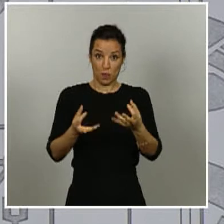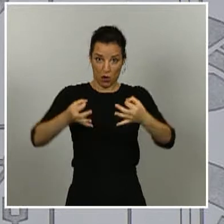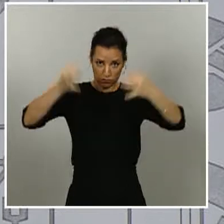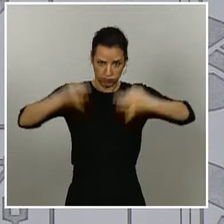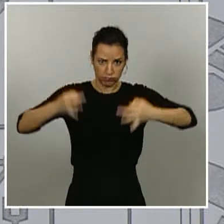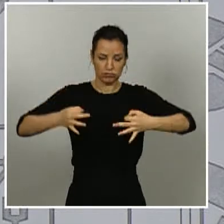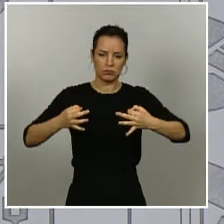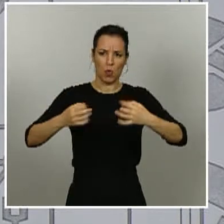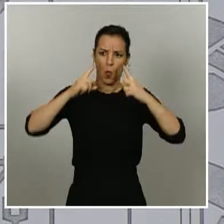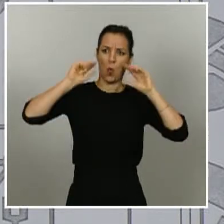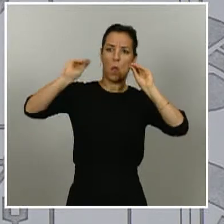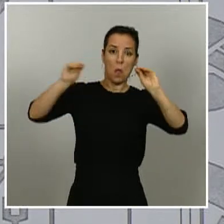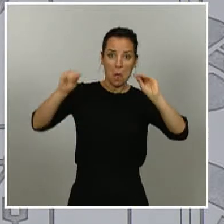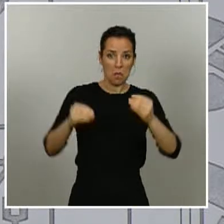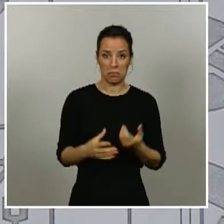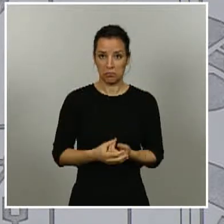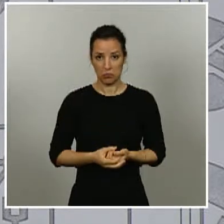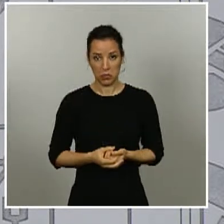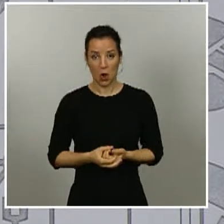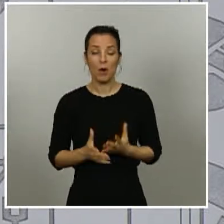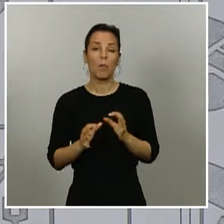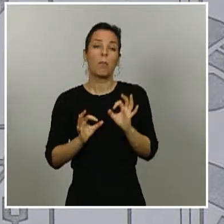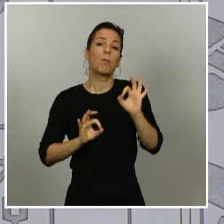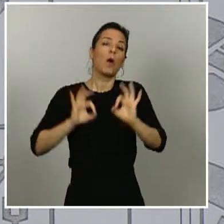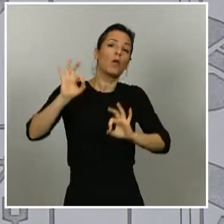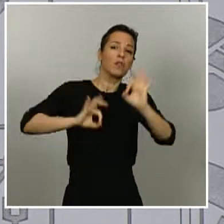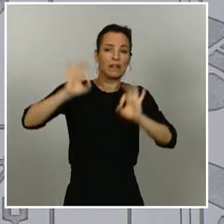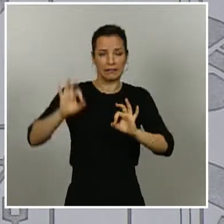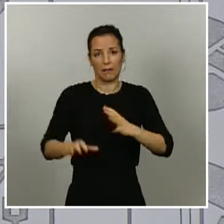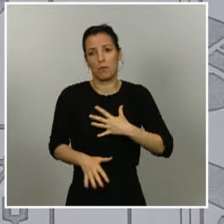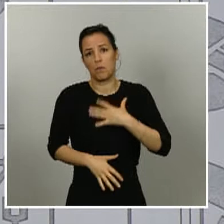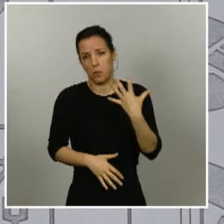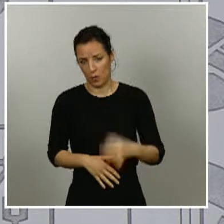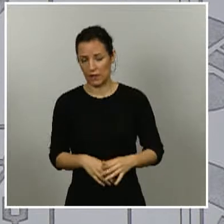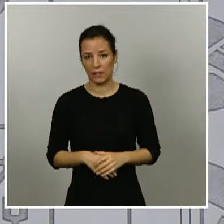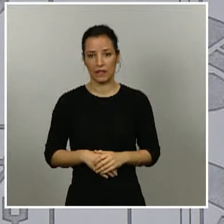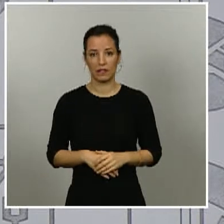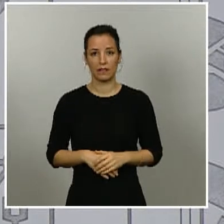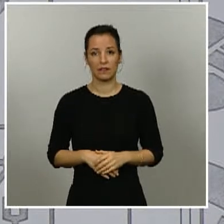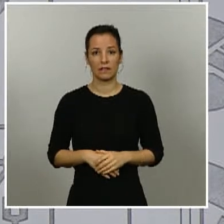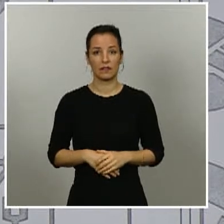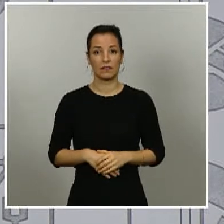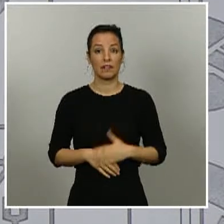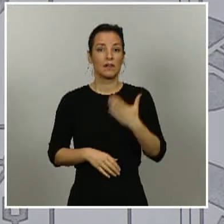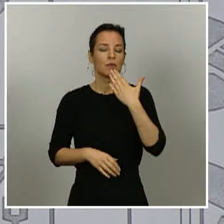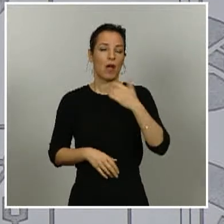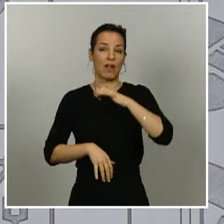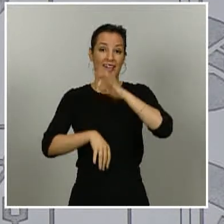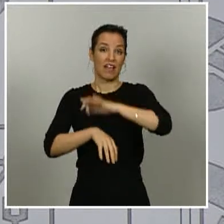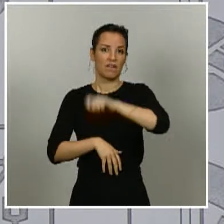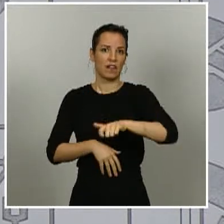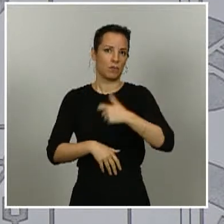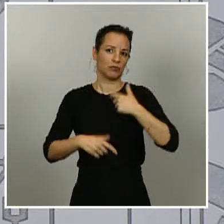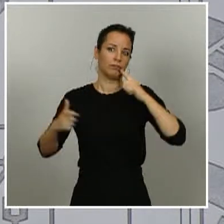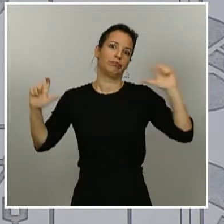atención, pero sí que porcentualmente podría ser. Si ahora tenemos una cifra mucho menor de casos y tenemos mucha menor transmisión